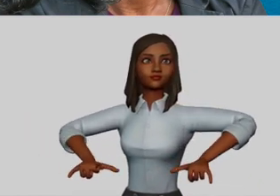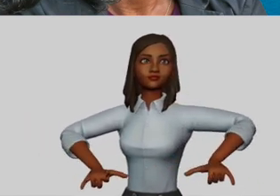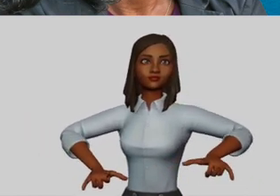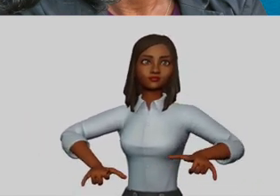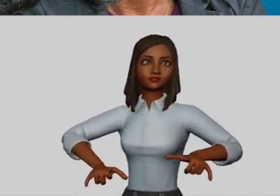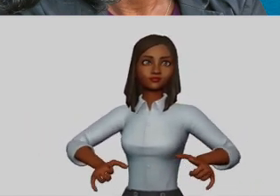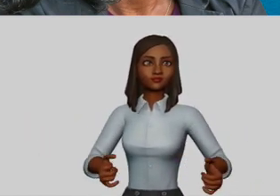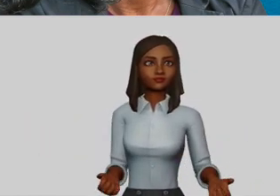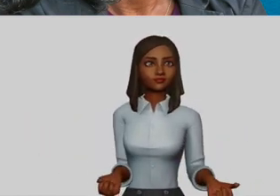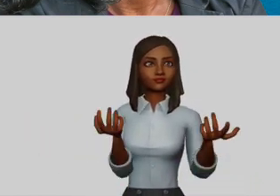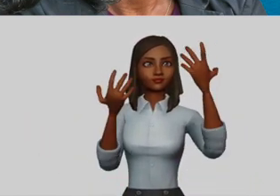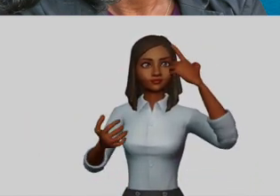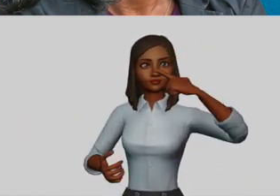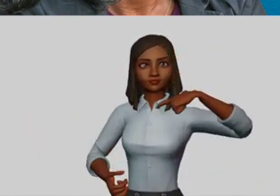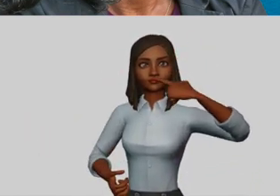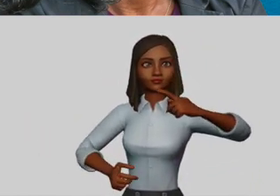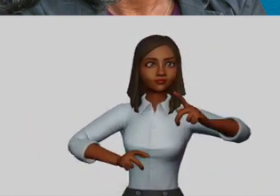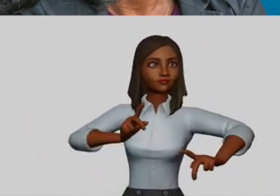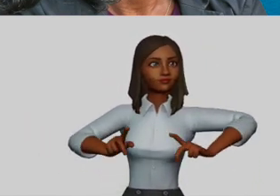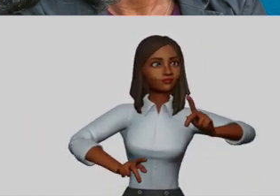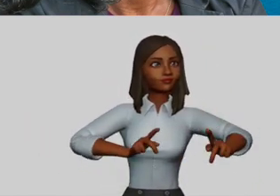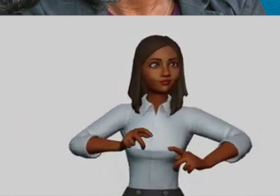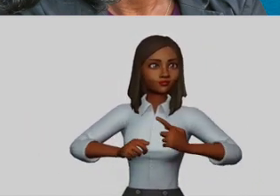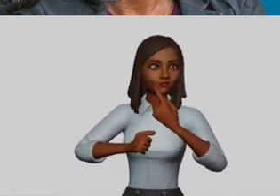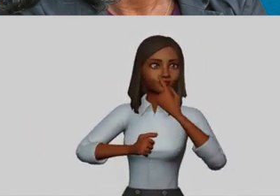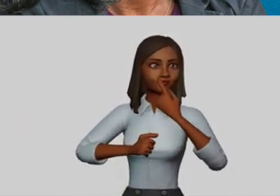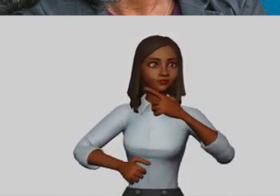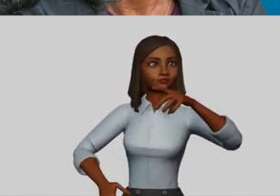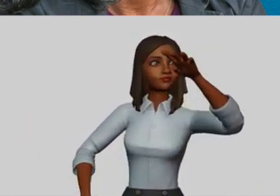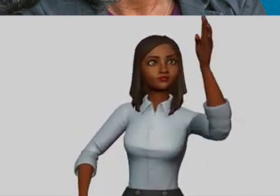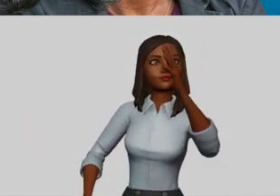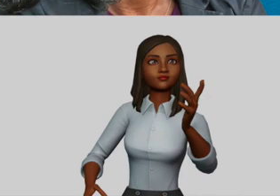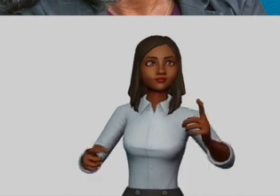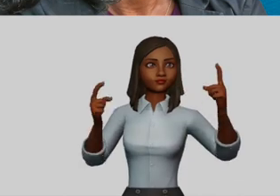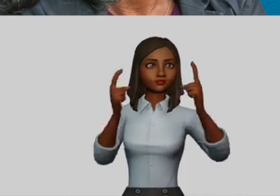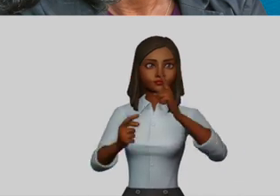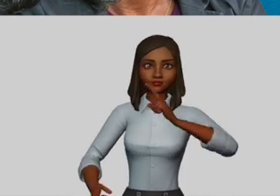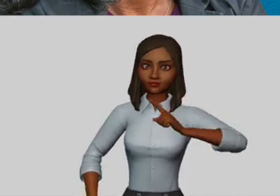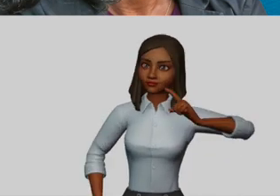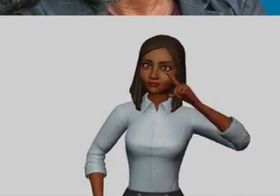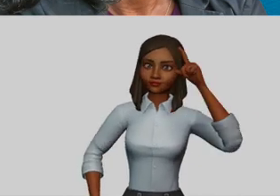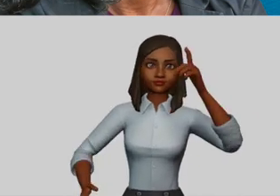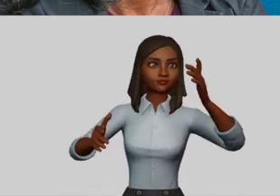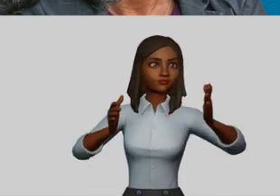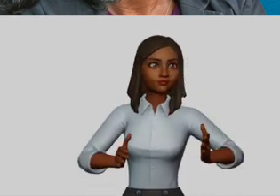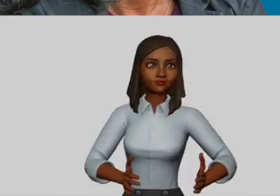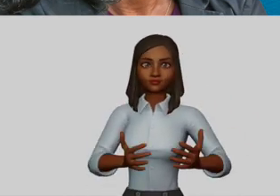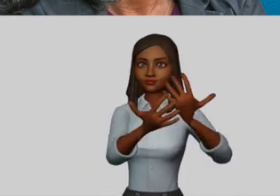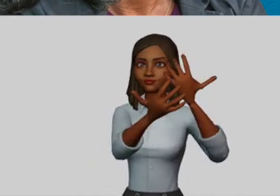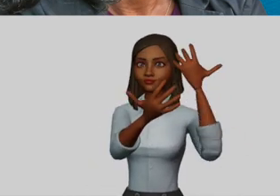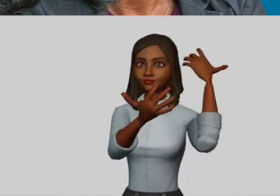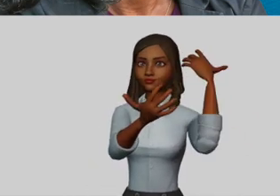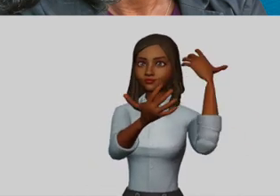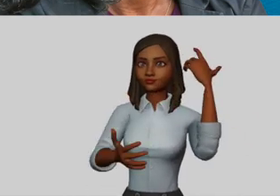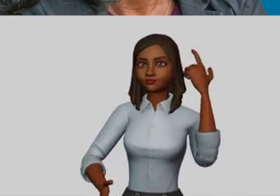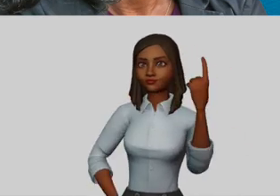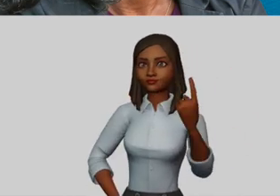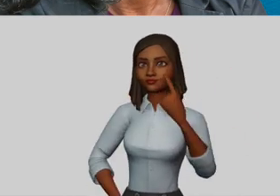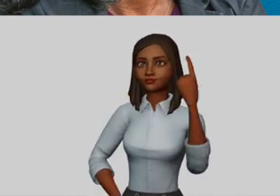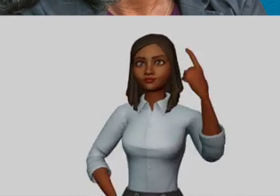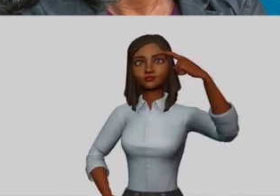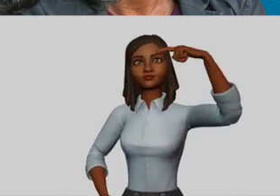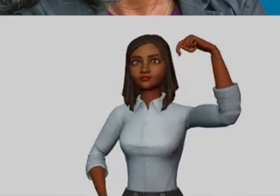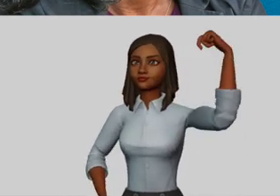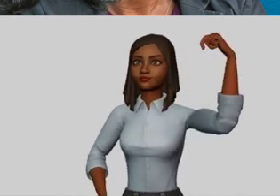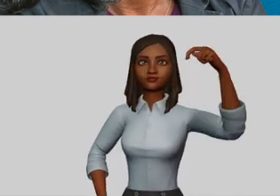Wow. Entonces, ¿qué pasa? Nuestra estadística de personas con discapacidad en general es una basura. Ahora es